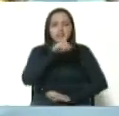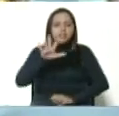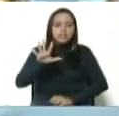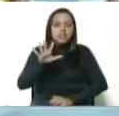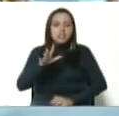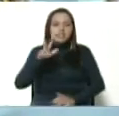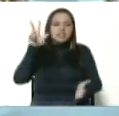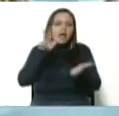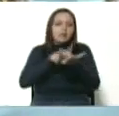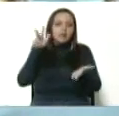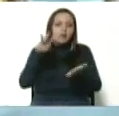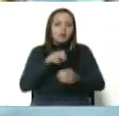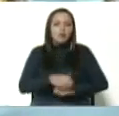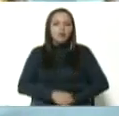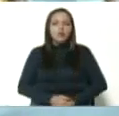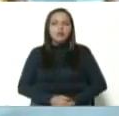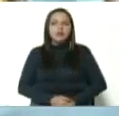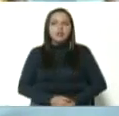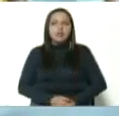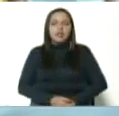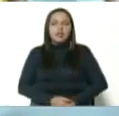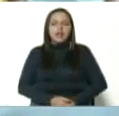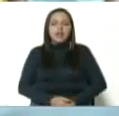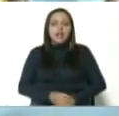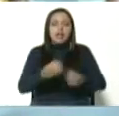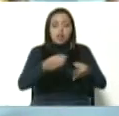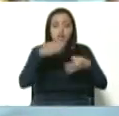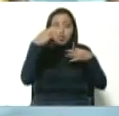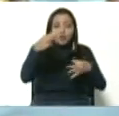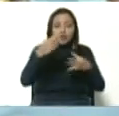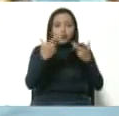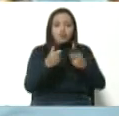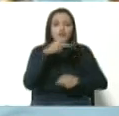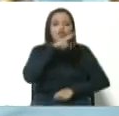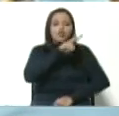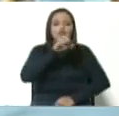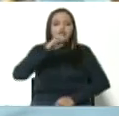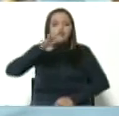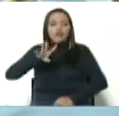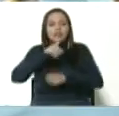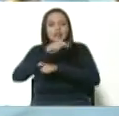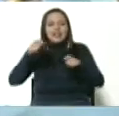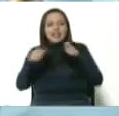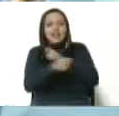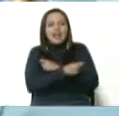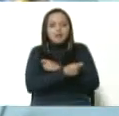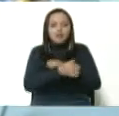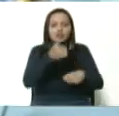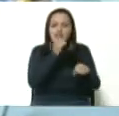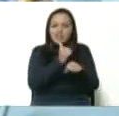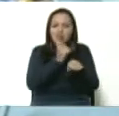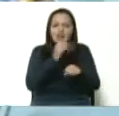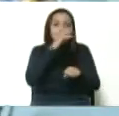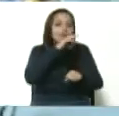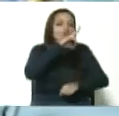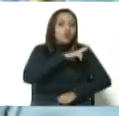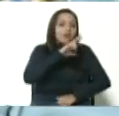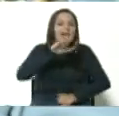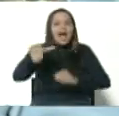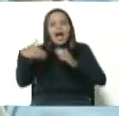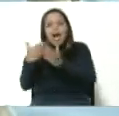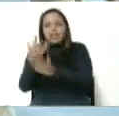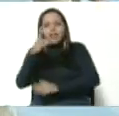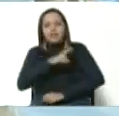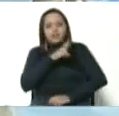la recomendación 204 que tiene que ver con la transición de la economía informal hacia la economía formal. Me